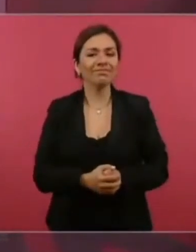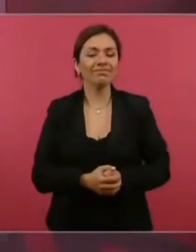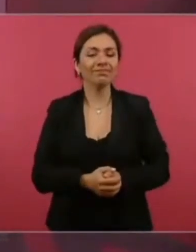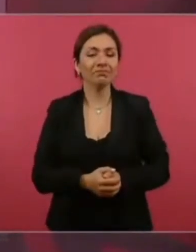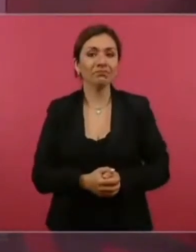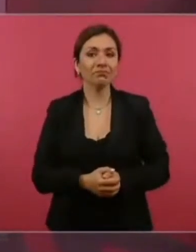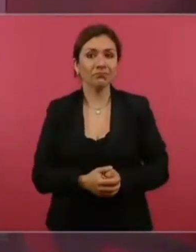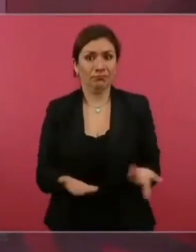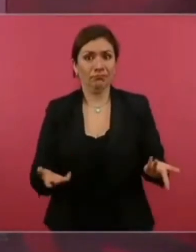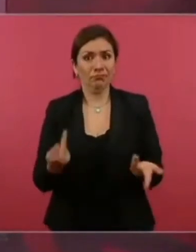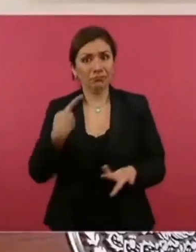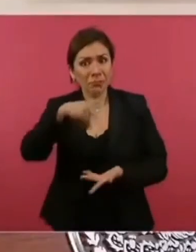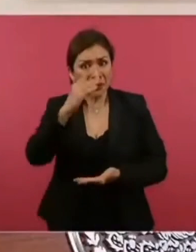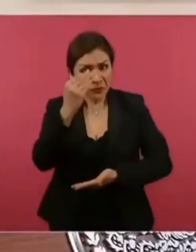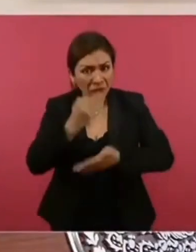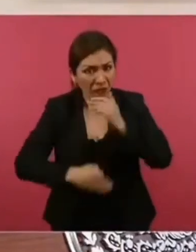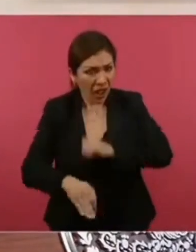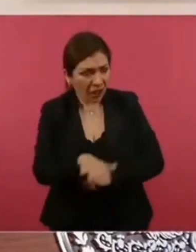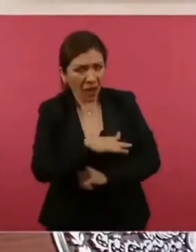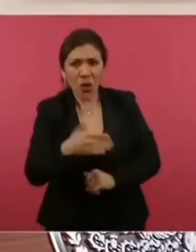Pero no hay agua.